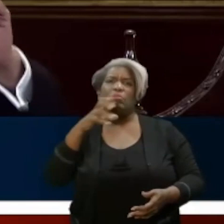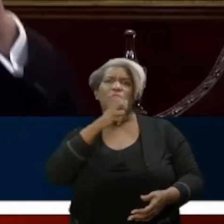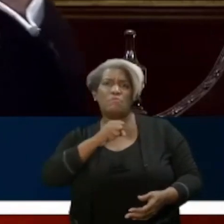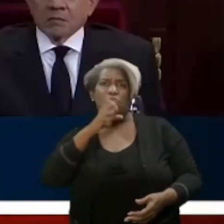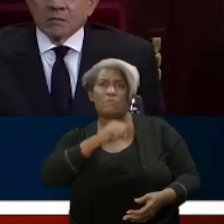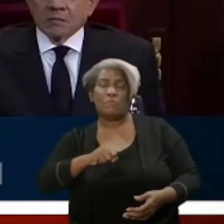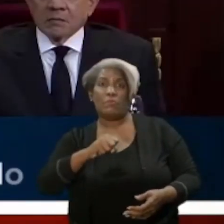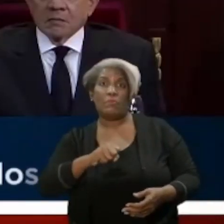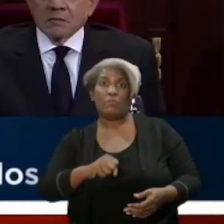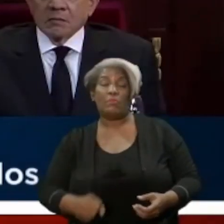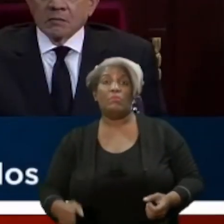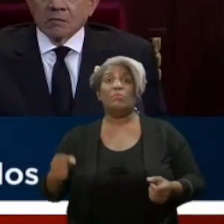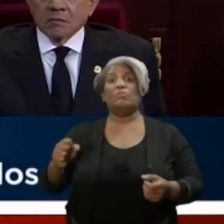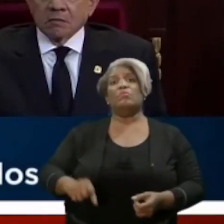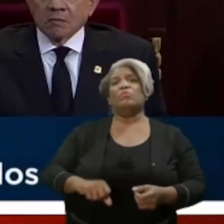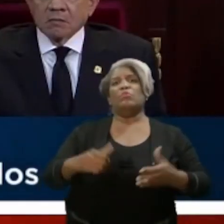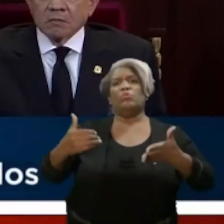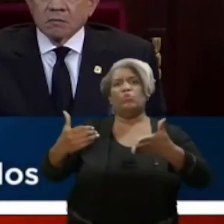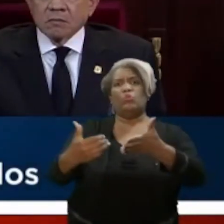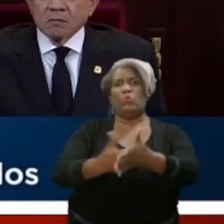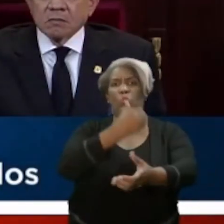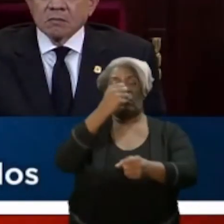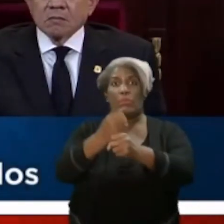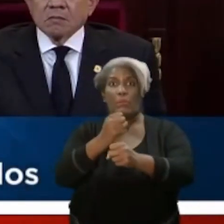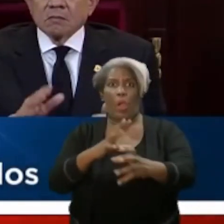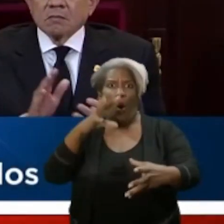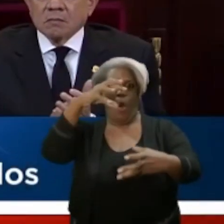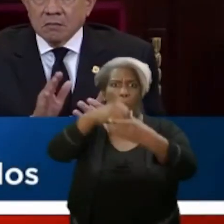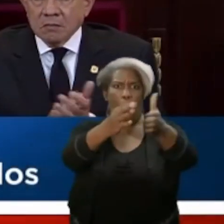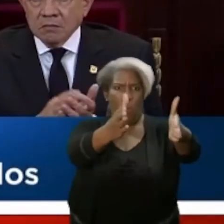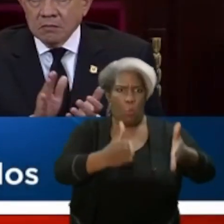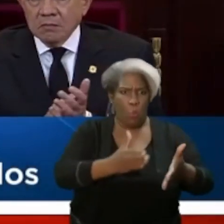33.927 de los 89.000 nuevos puestos de trabajo creados.